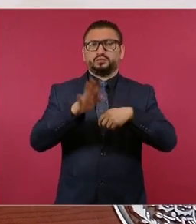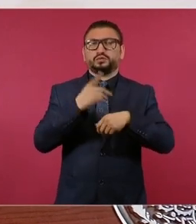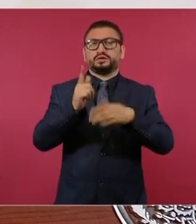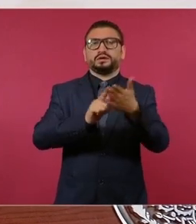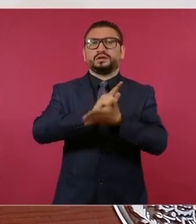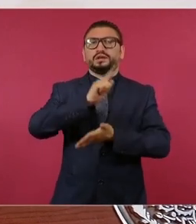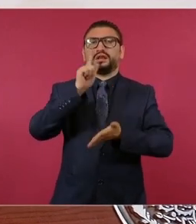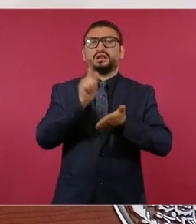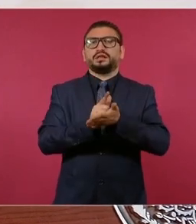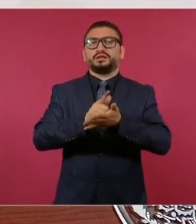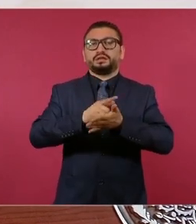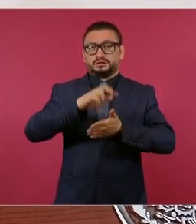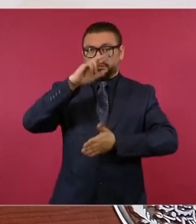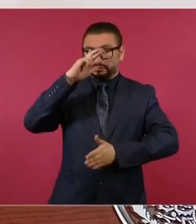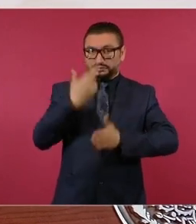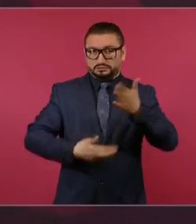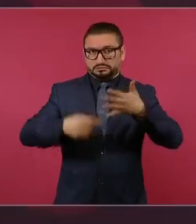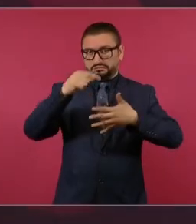delito.